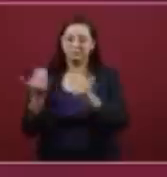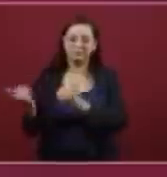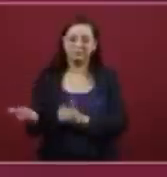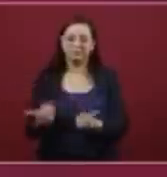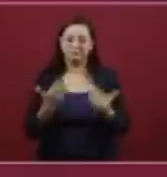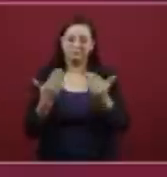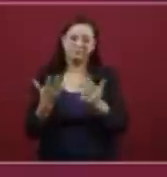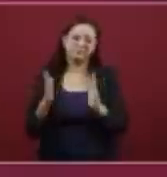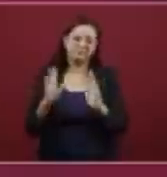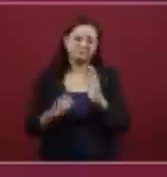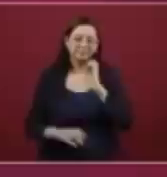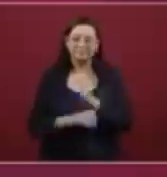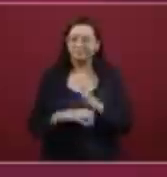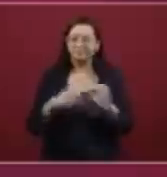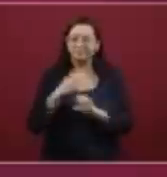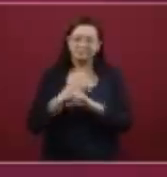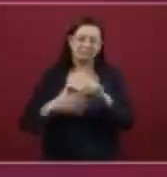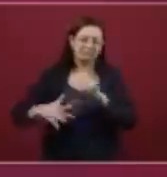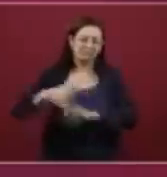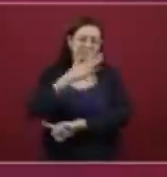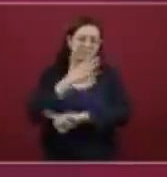y otras cosas.